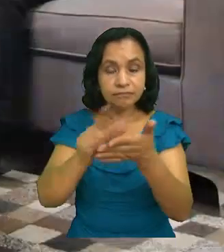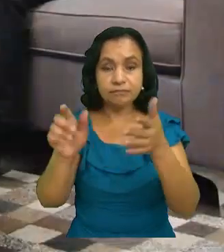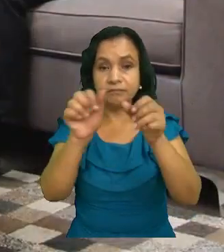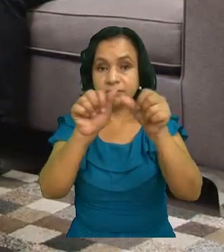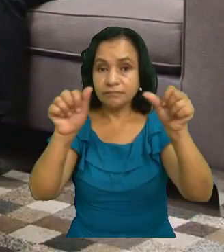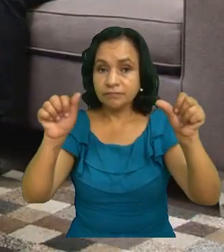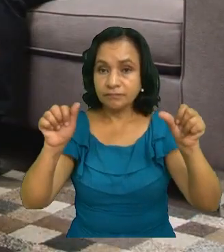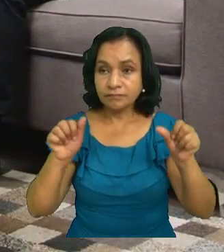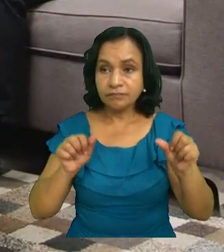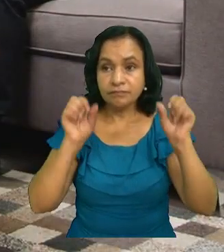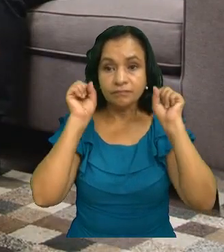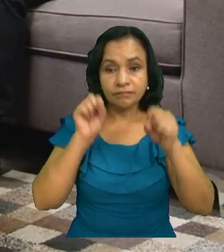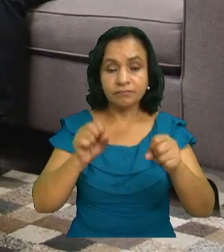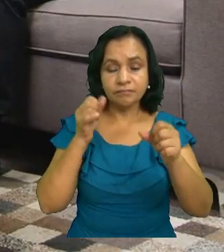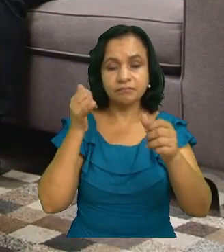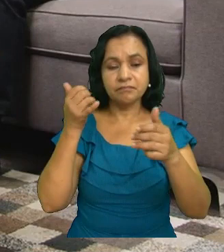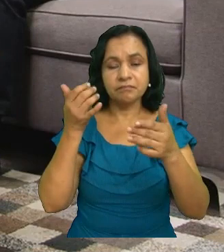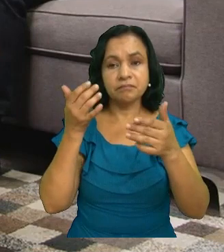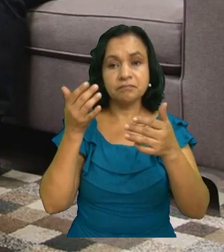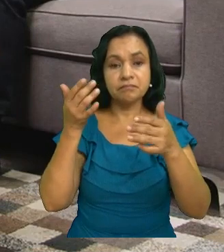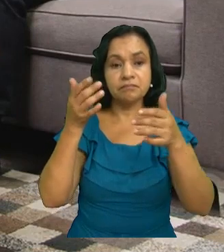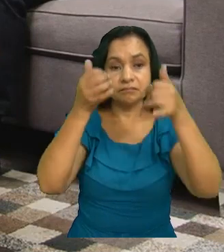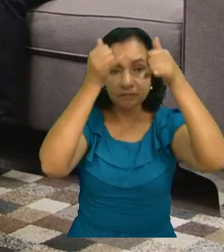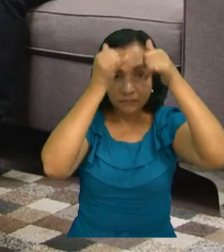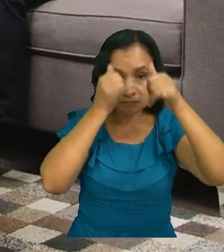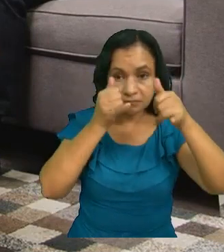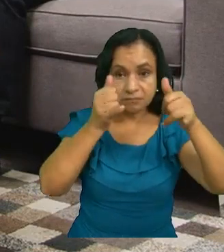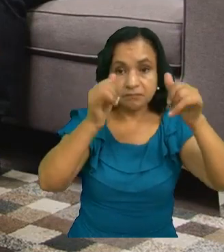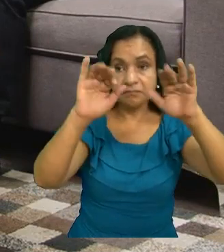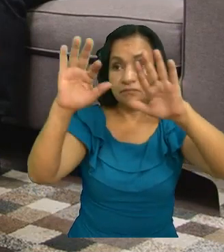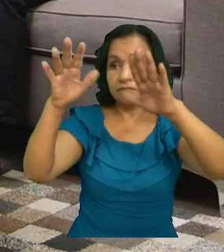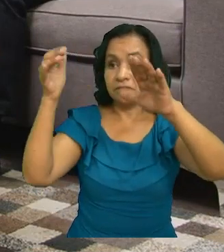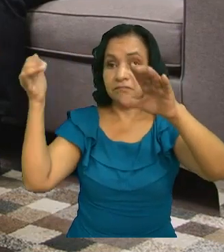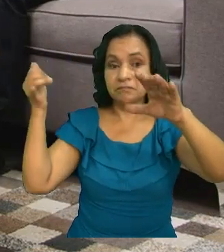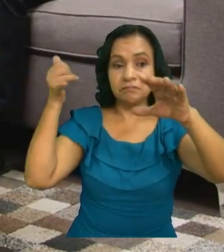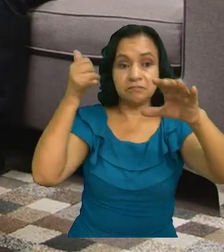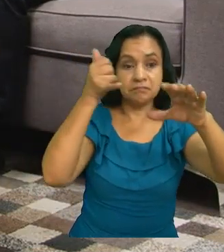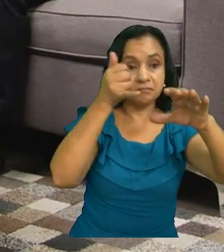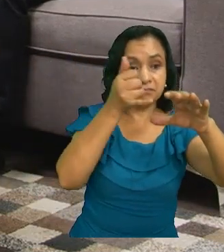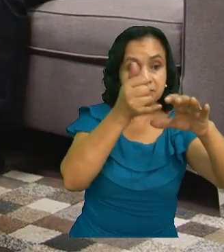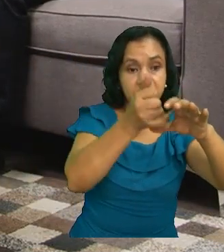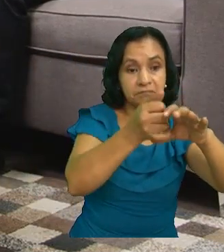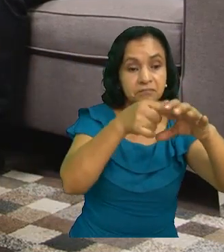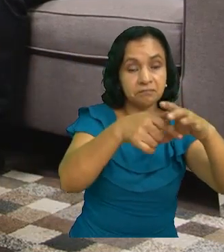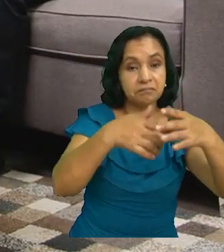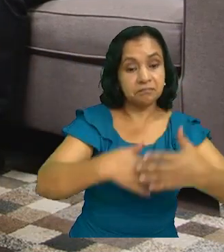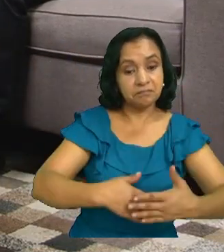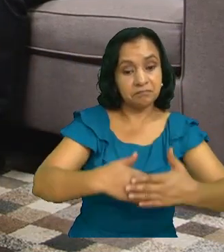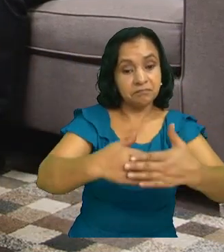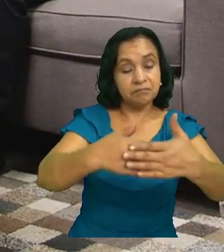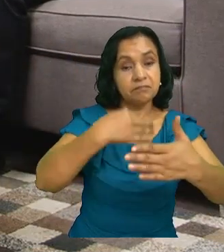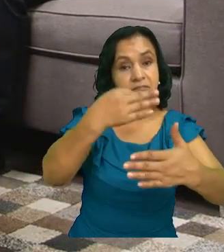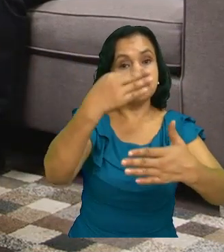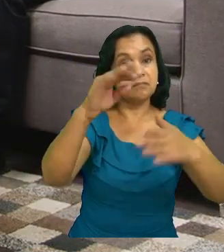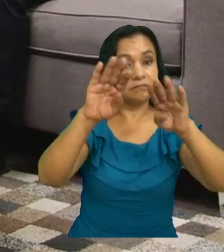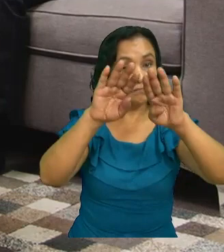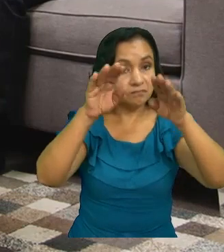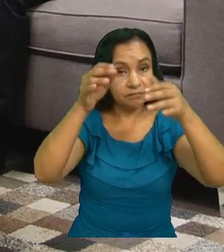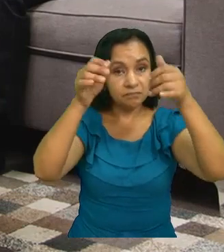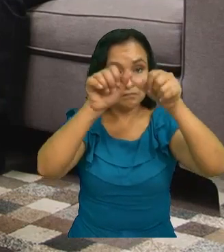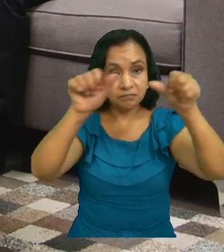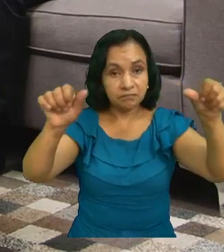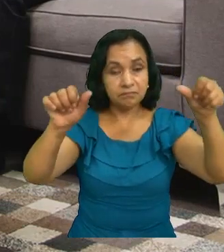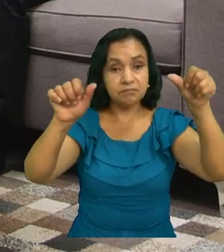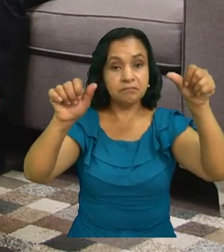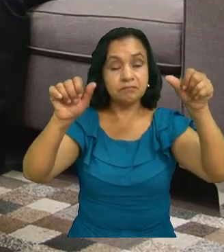animales, puede inseminar, claro, puede atender en mejores condiciones la